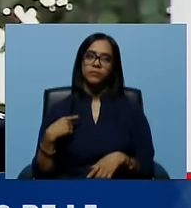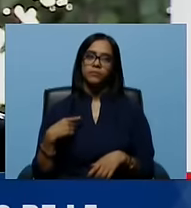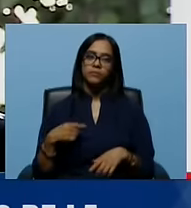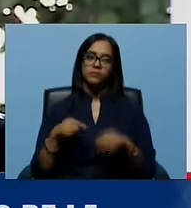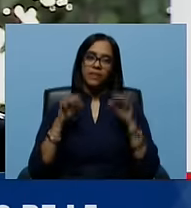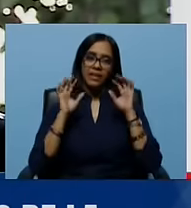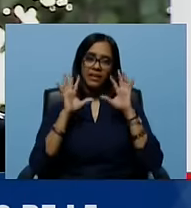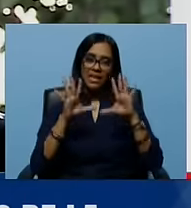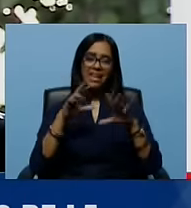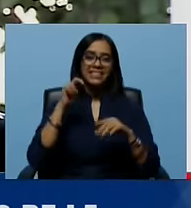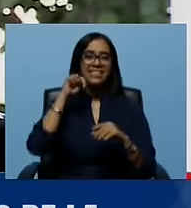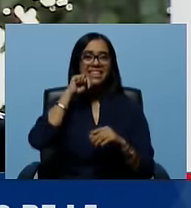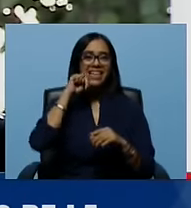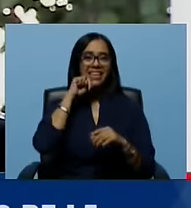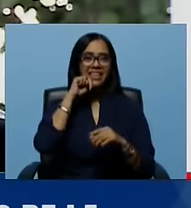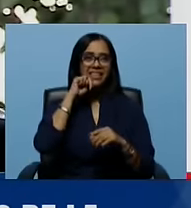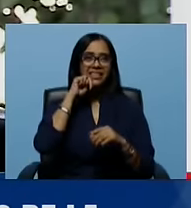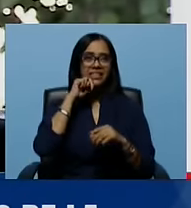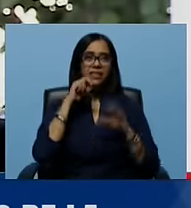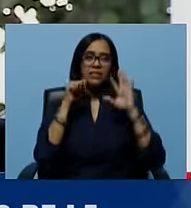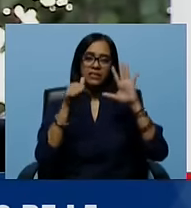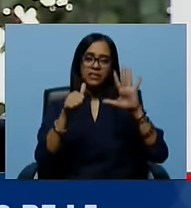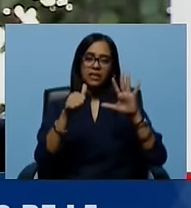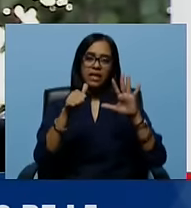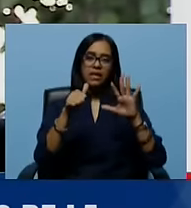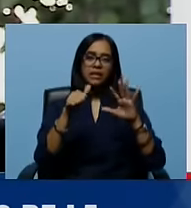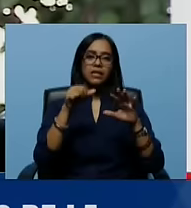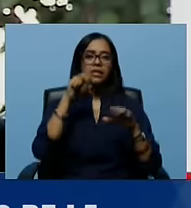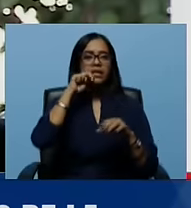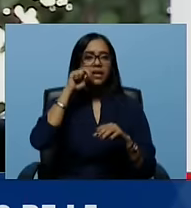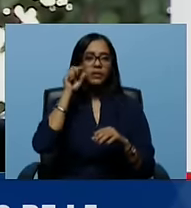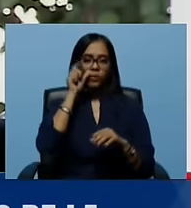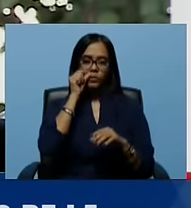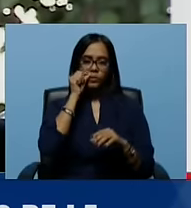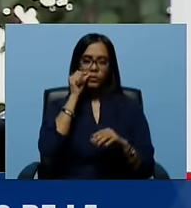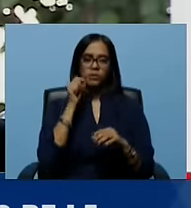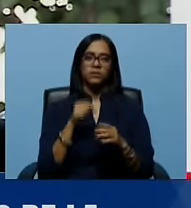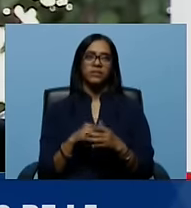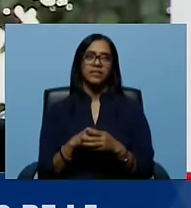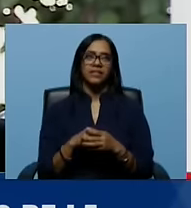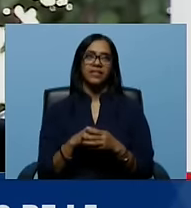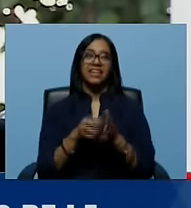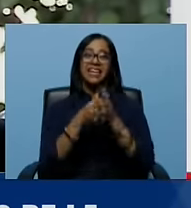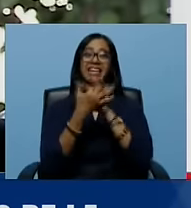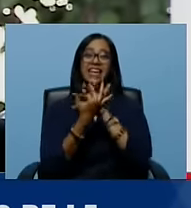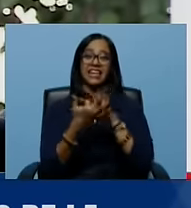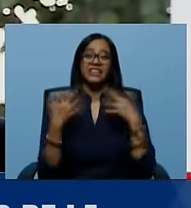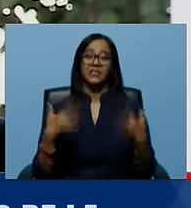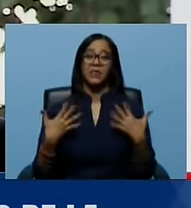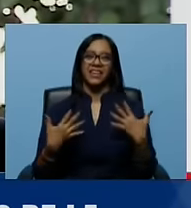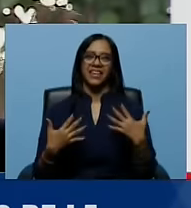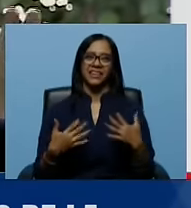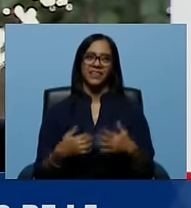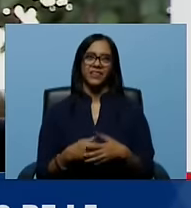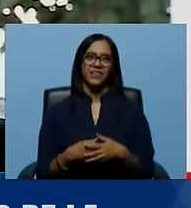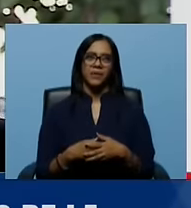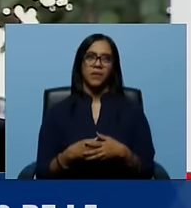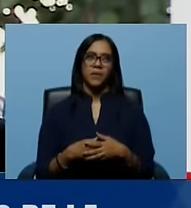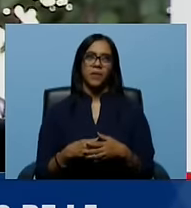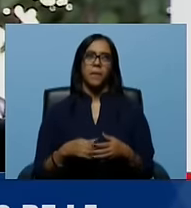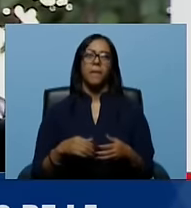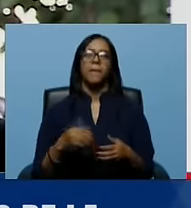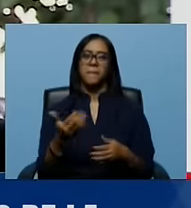10 nietas y 6 nietos. Y el rancho ardiendo. Viene por ahí otro